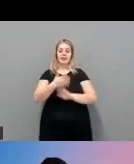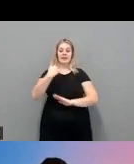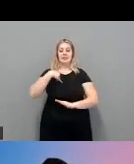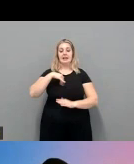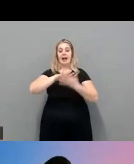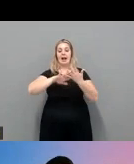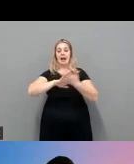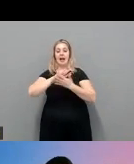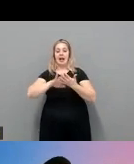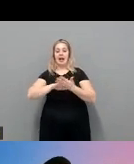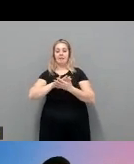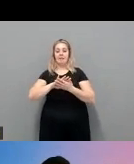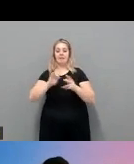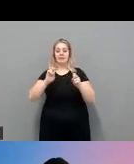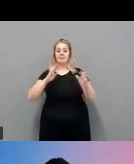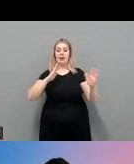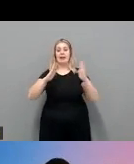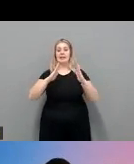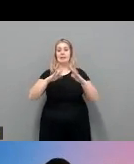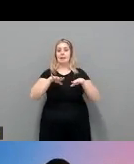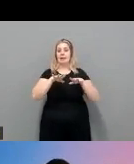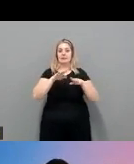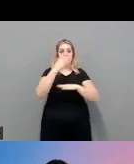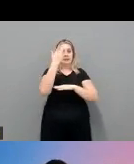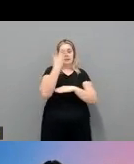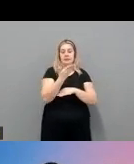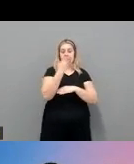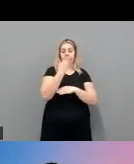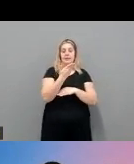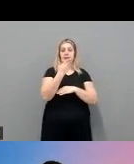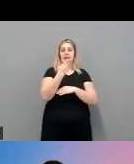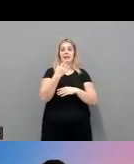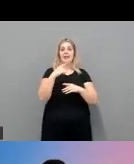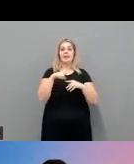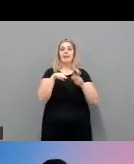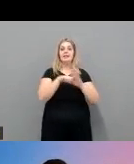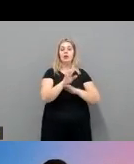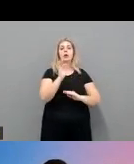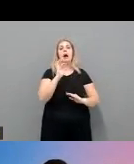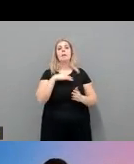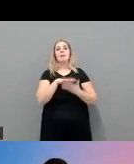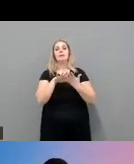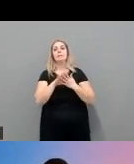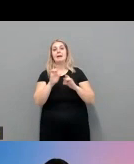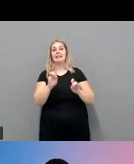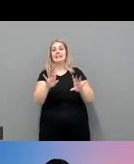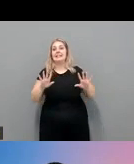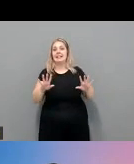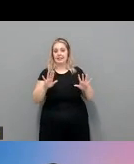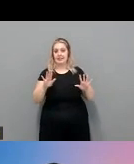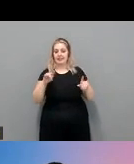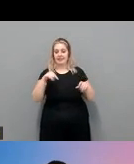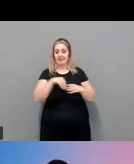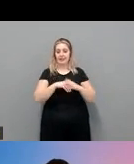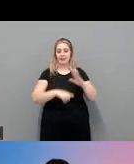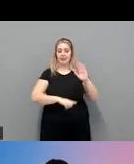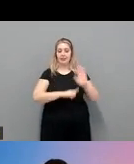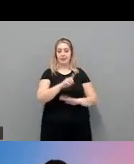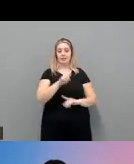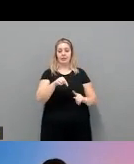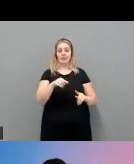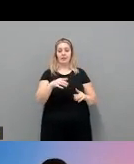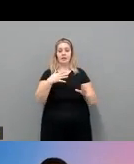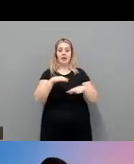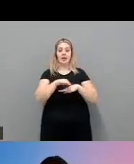las etapas críticas en el desarrollo, pero sí hablamos de etapas sensibles en el desarrollo. Así que estos datos